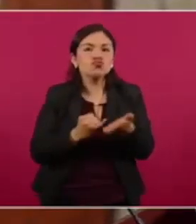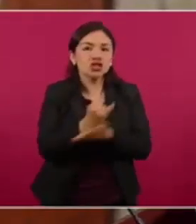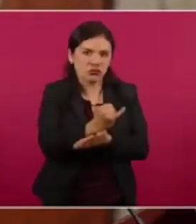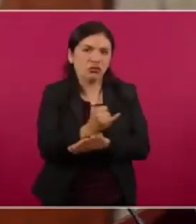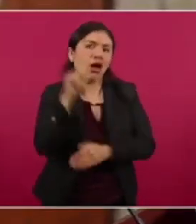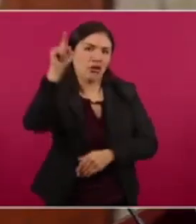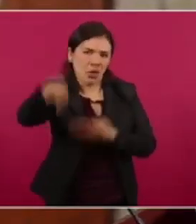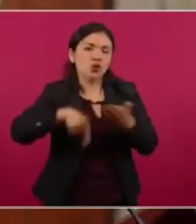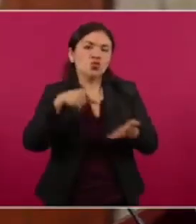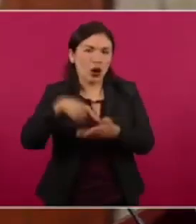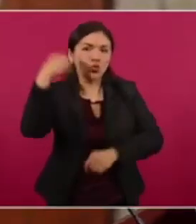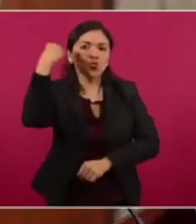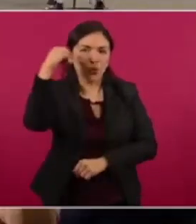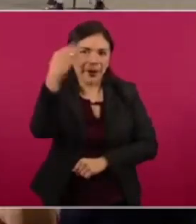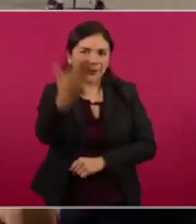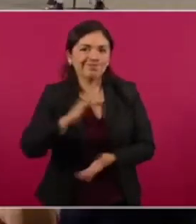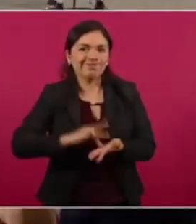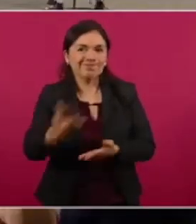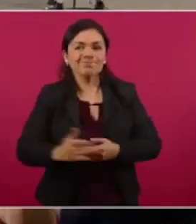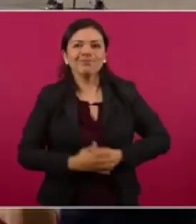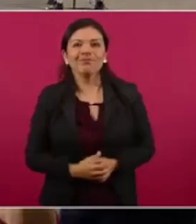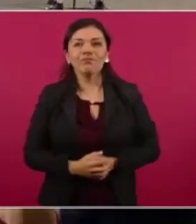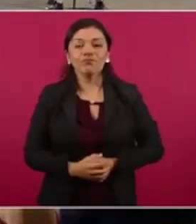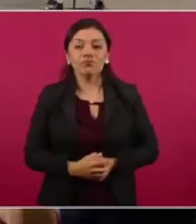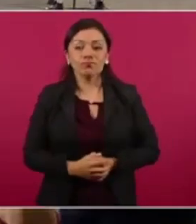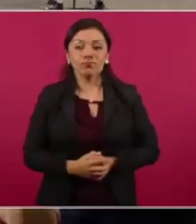el territorio. Muchas gracias.